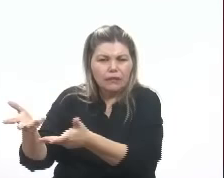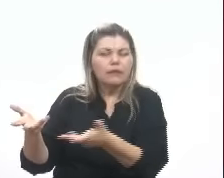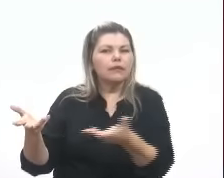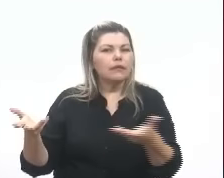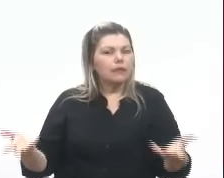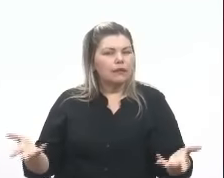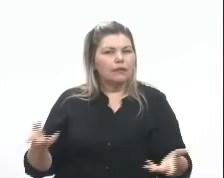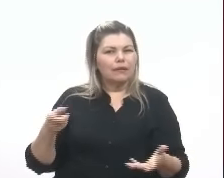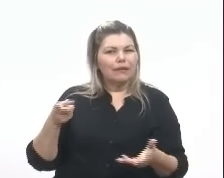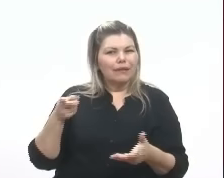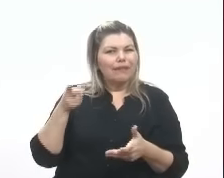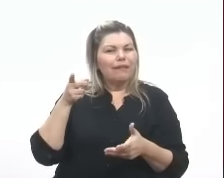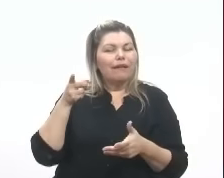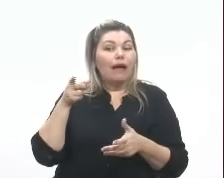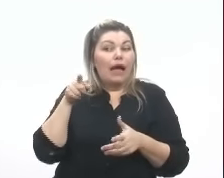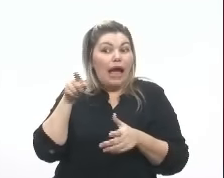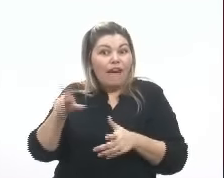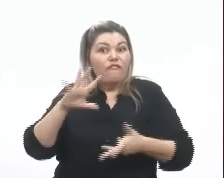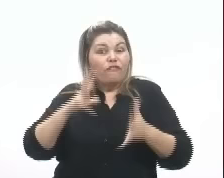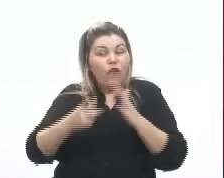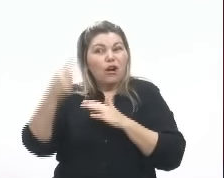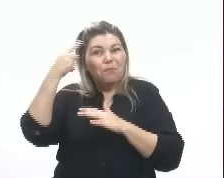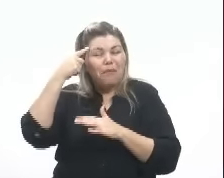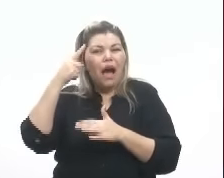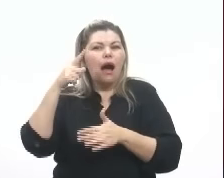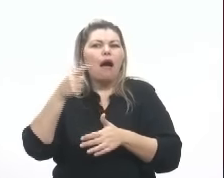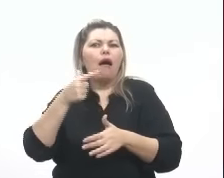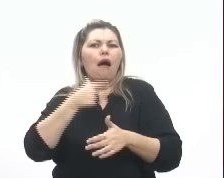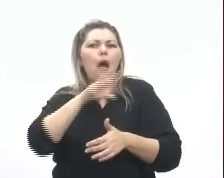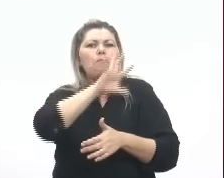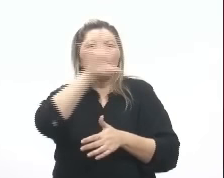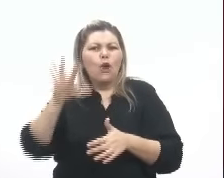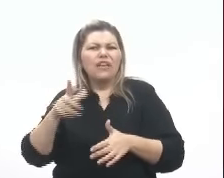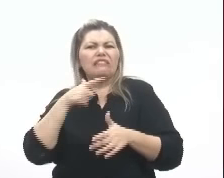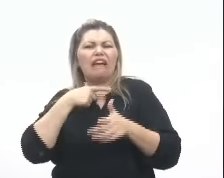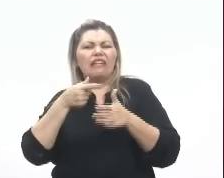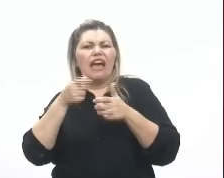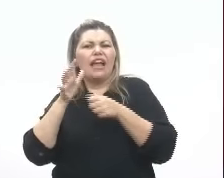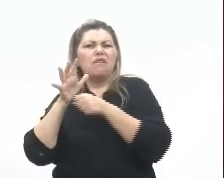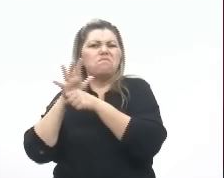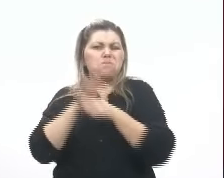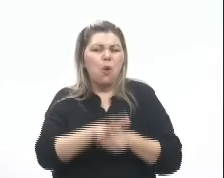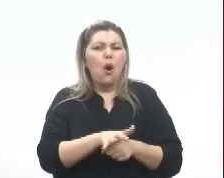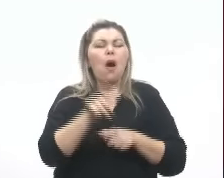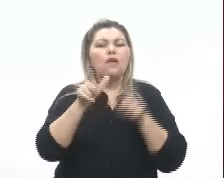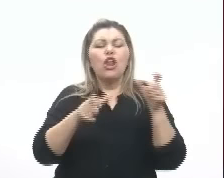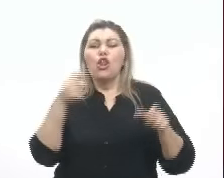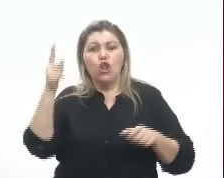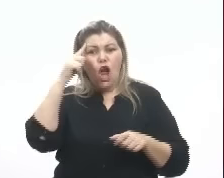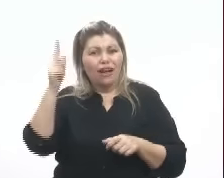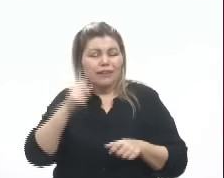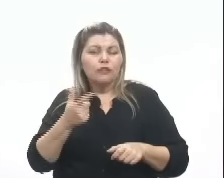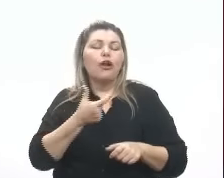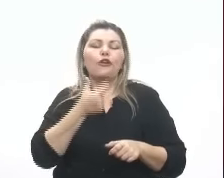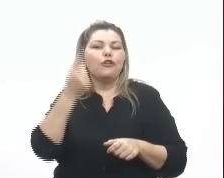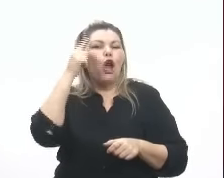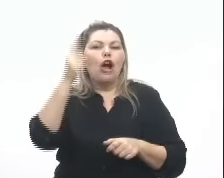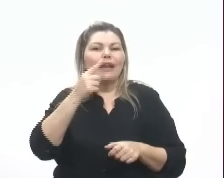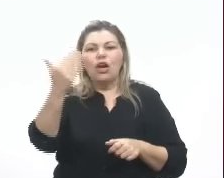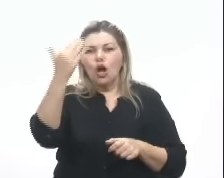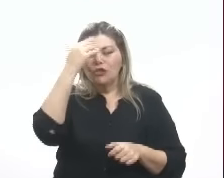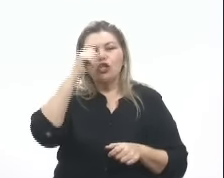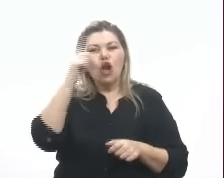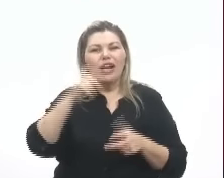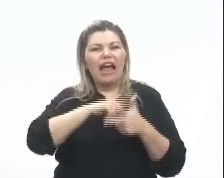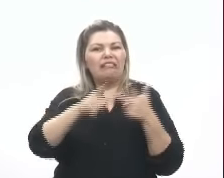Con la versión que tiene de sometimiento de las provincias que no creen en la Constitución, que no creen en la división de poderes. Y